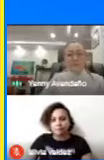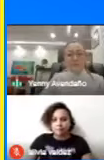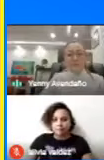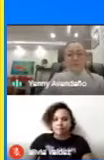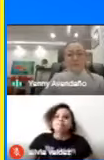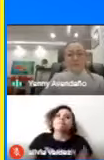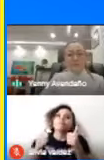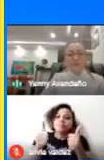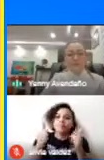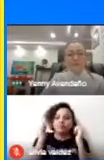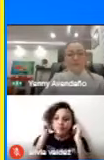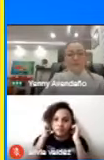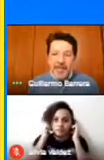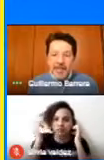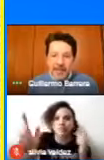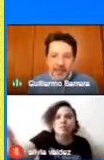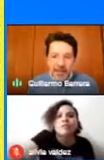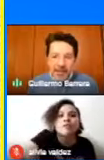Bien, en este momento,